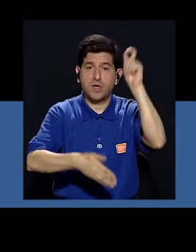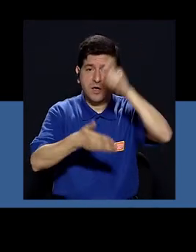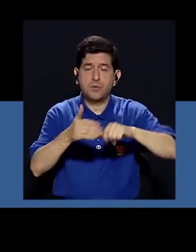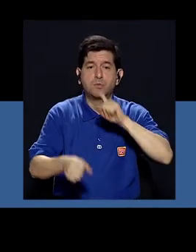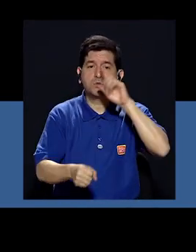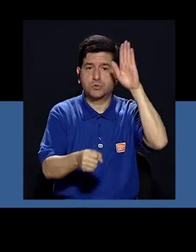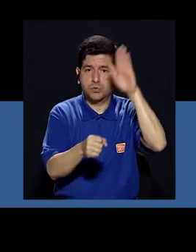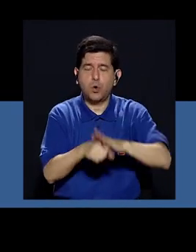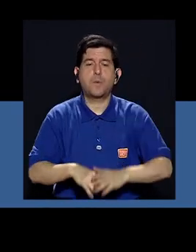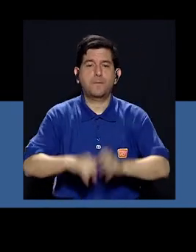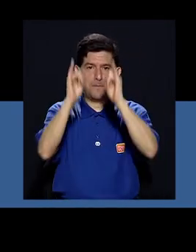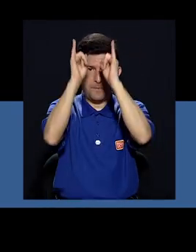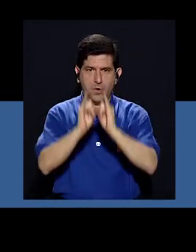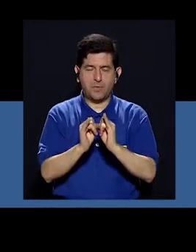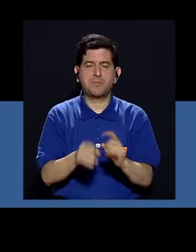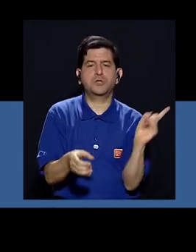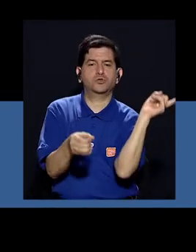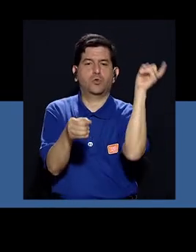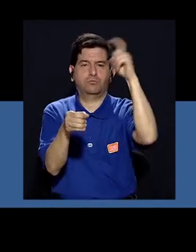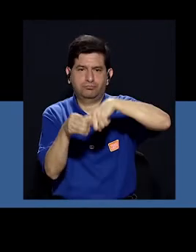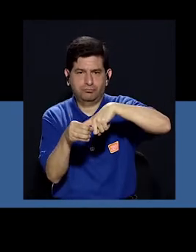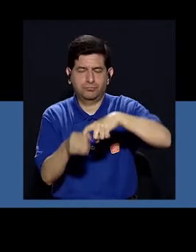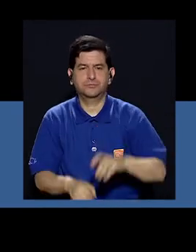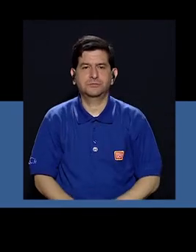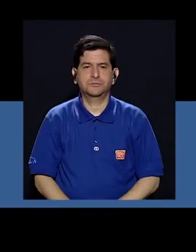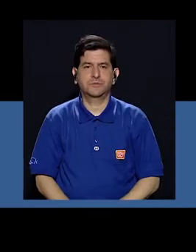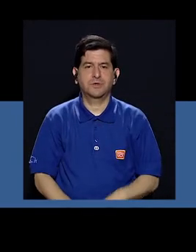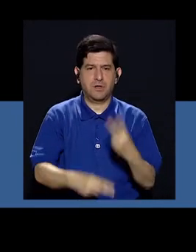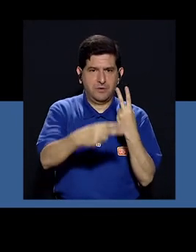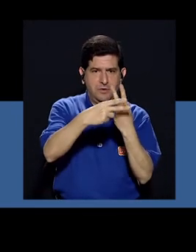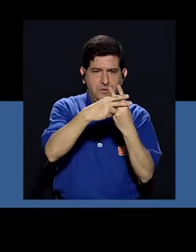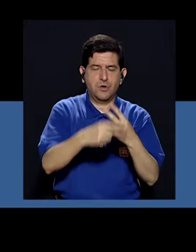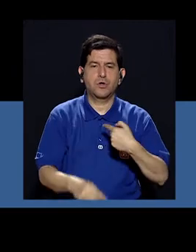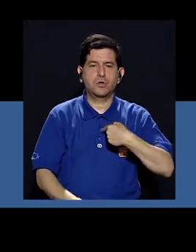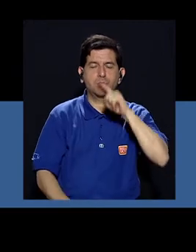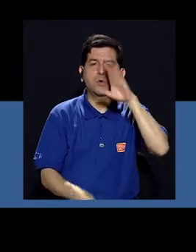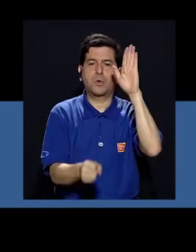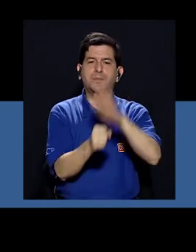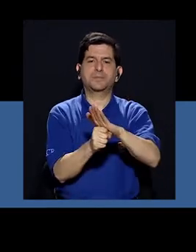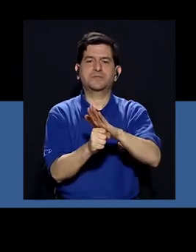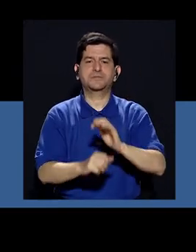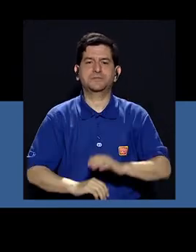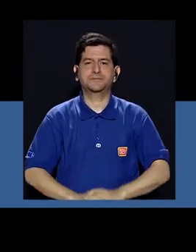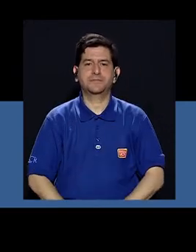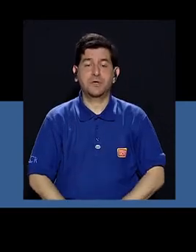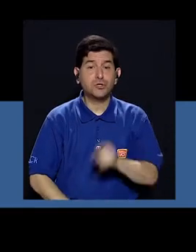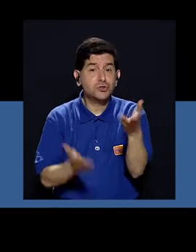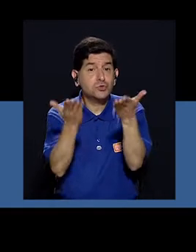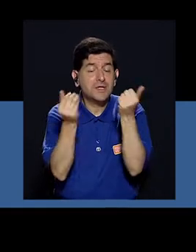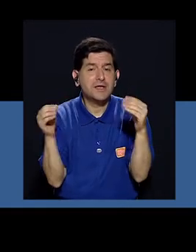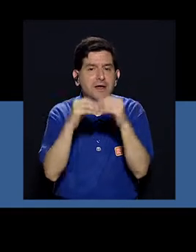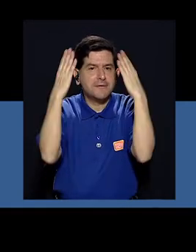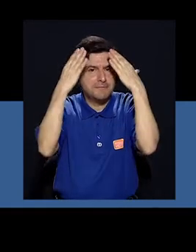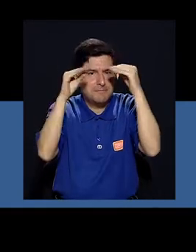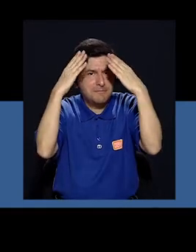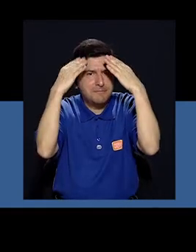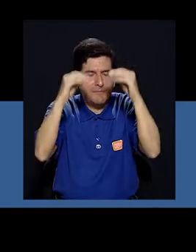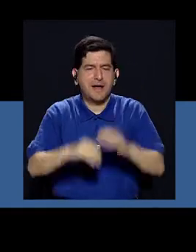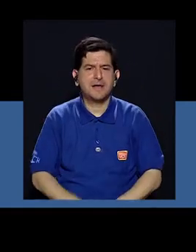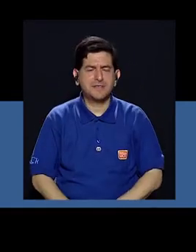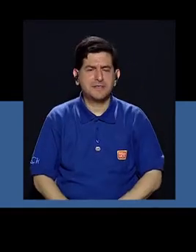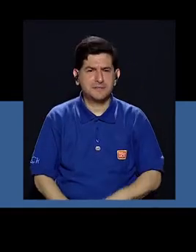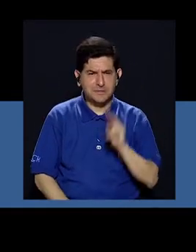firmar el compromiso individual de adhesión, signo numeral, yo me comprometo. Si desea más